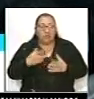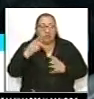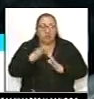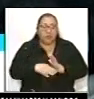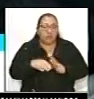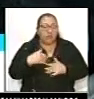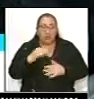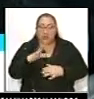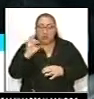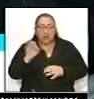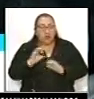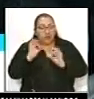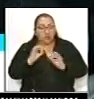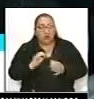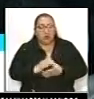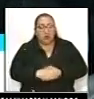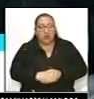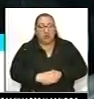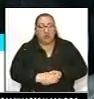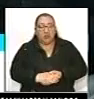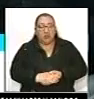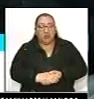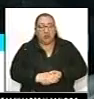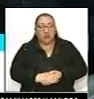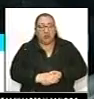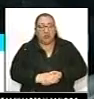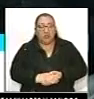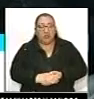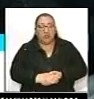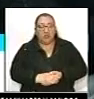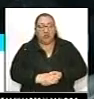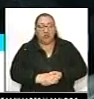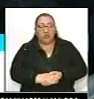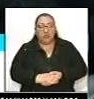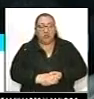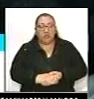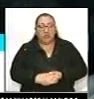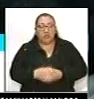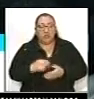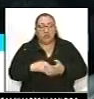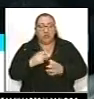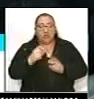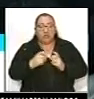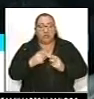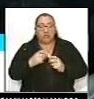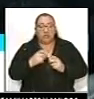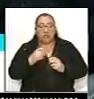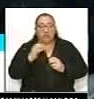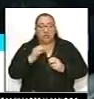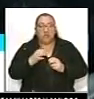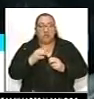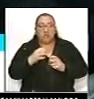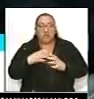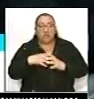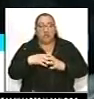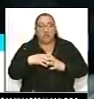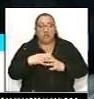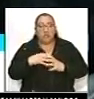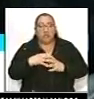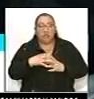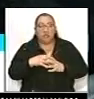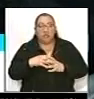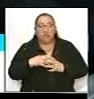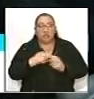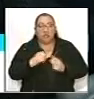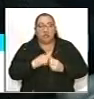bajar ese número. A nosotros no se nos establece un número fijo de vacantes. Por lo tanto, cada universidad lo